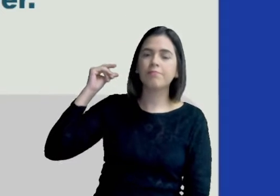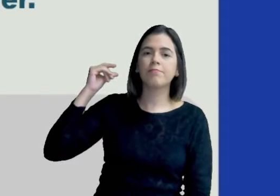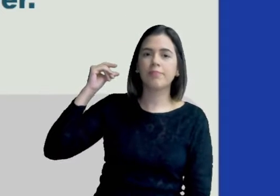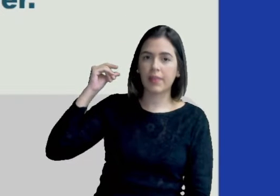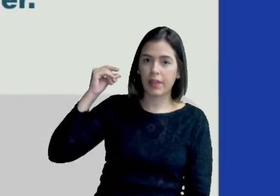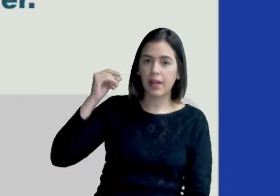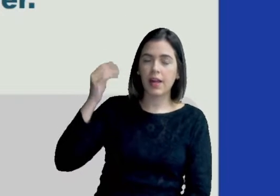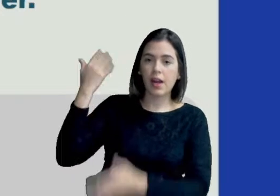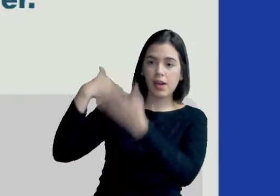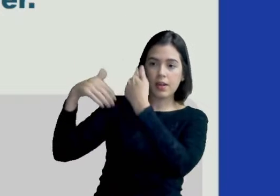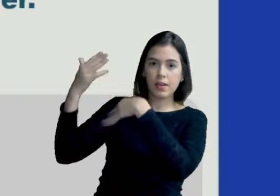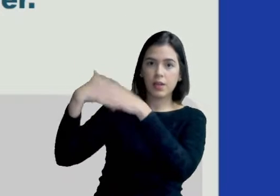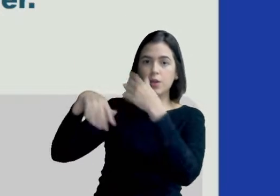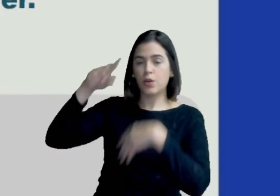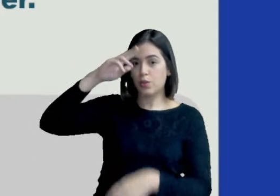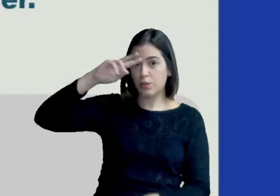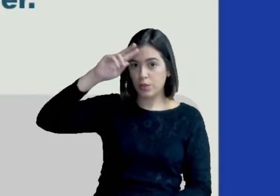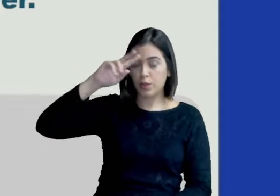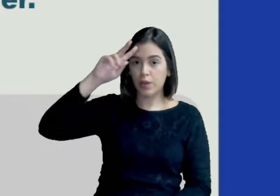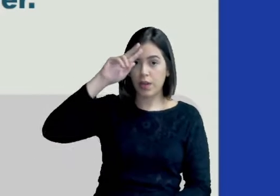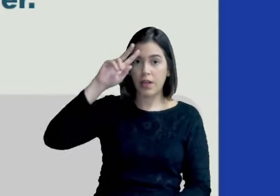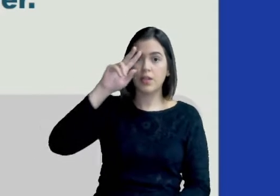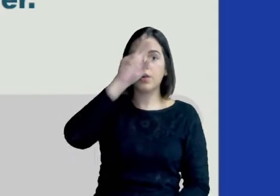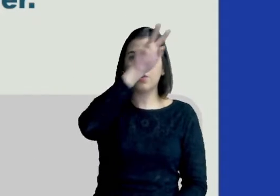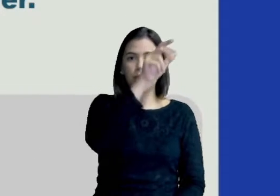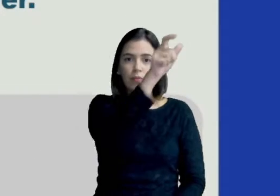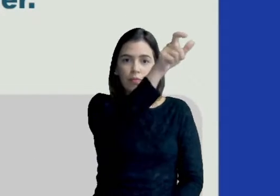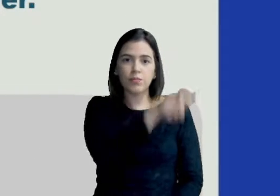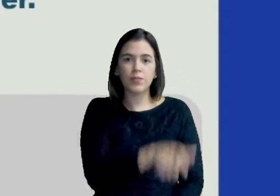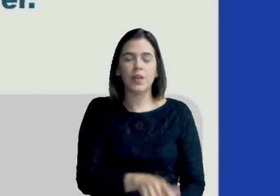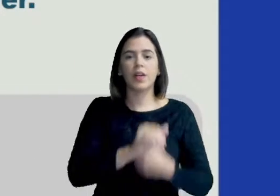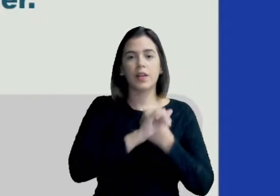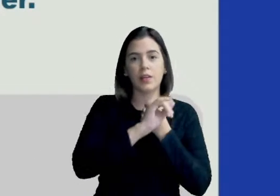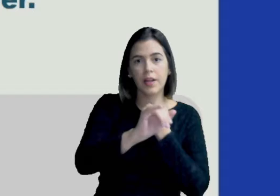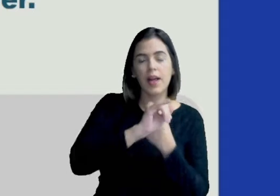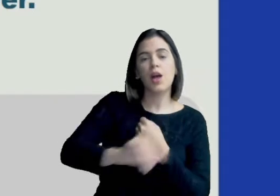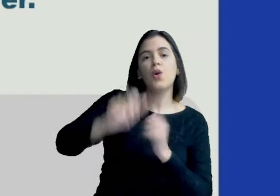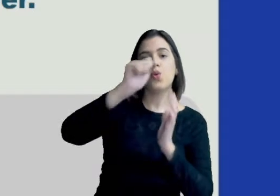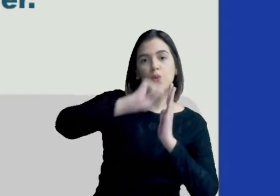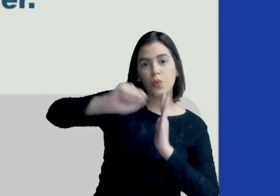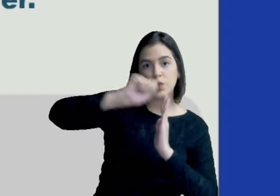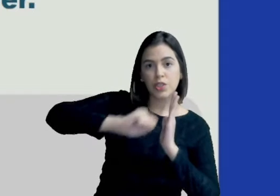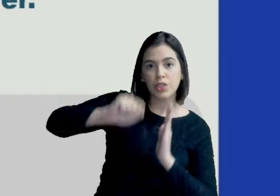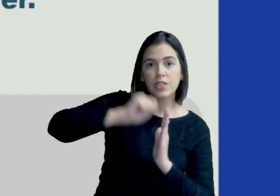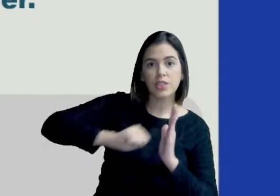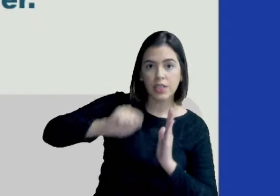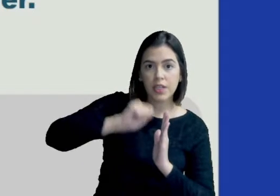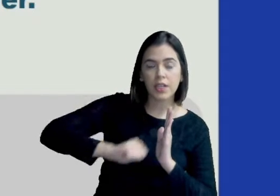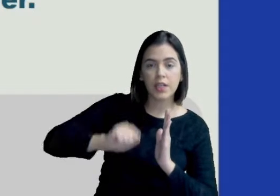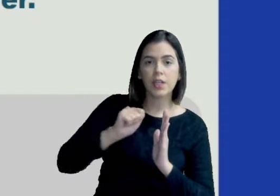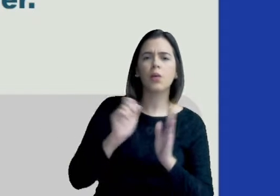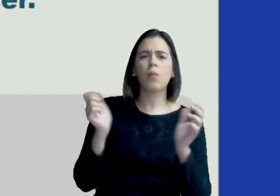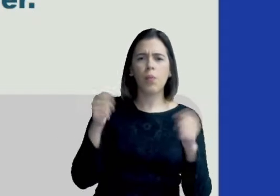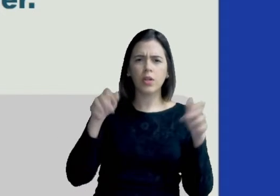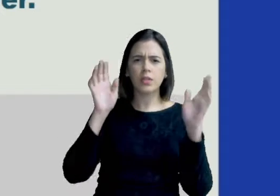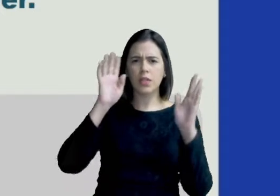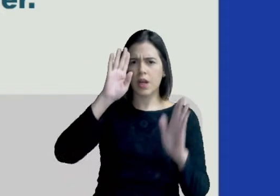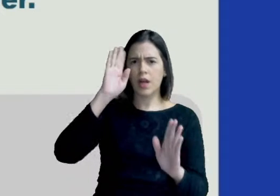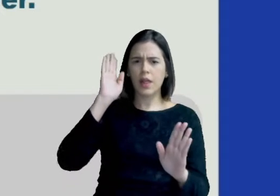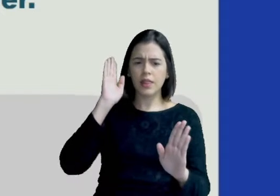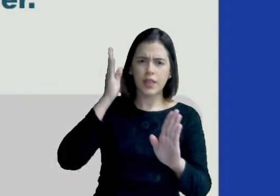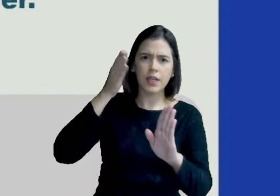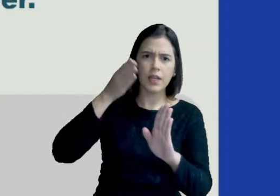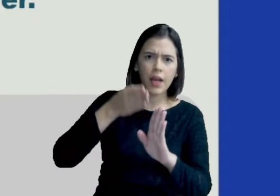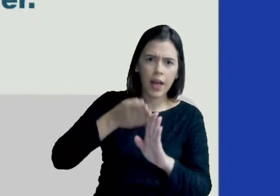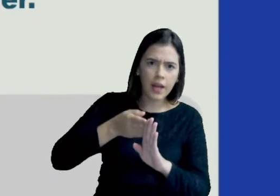los historiadores fueron llamados de cronista. Y el escrito de la crónica puede seguir un estilo